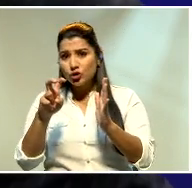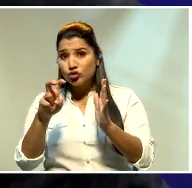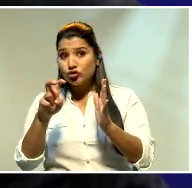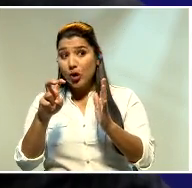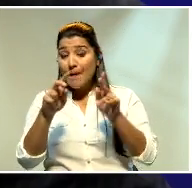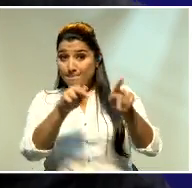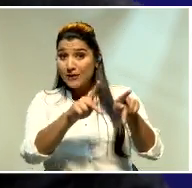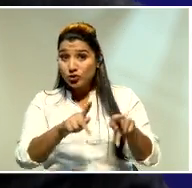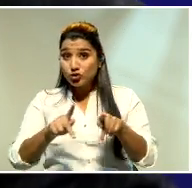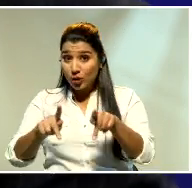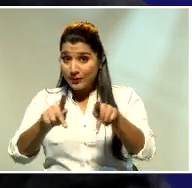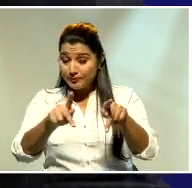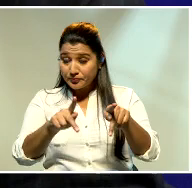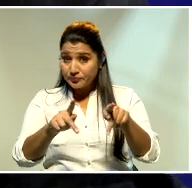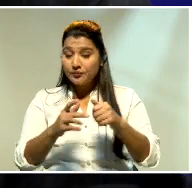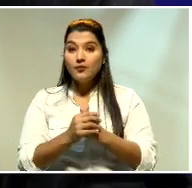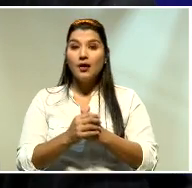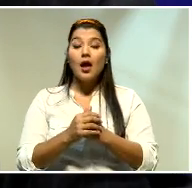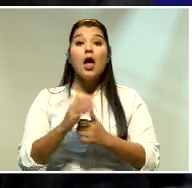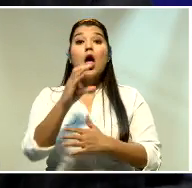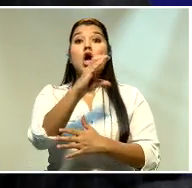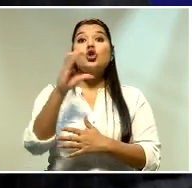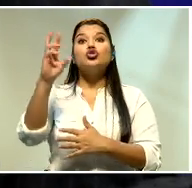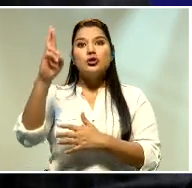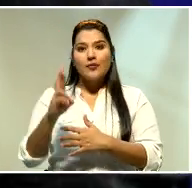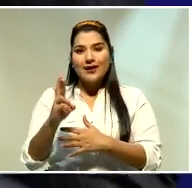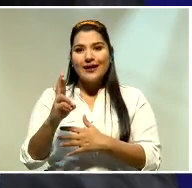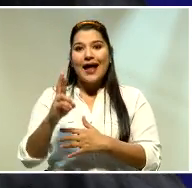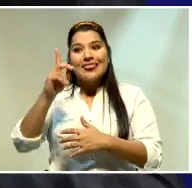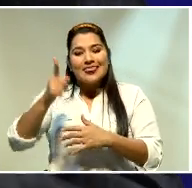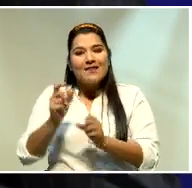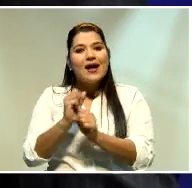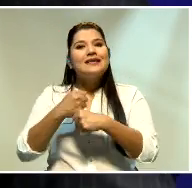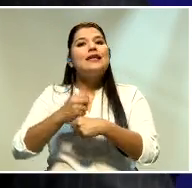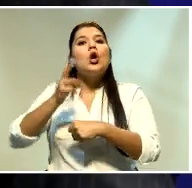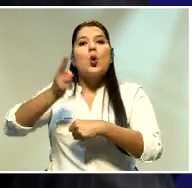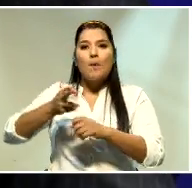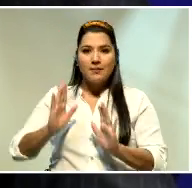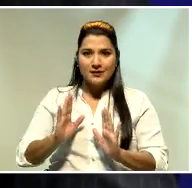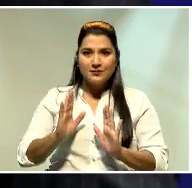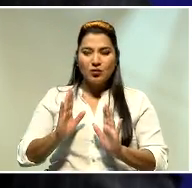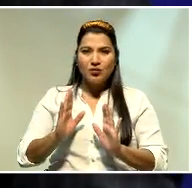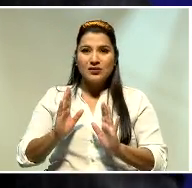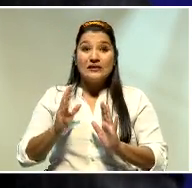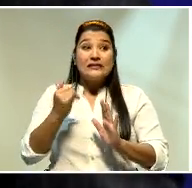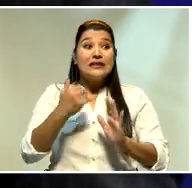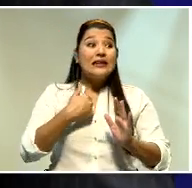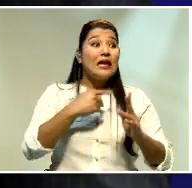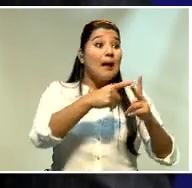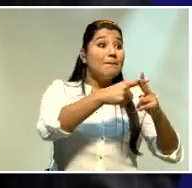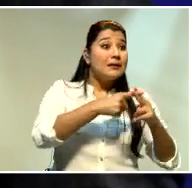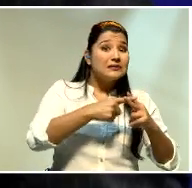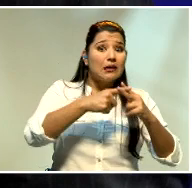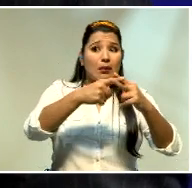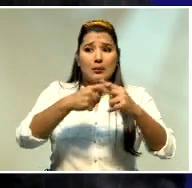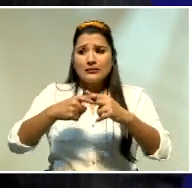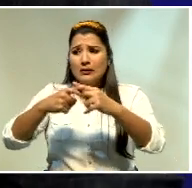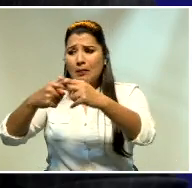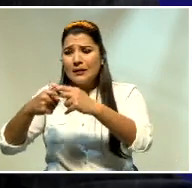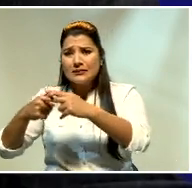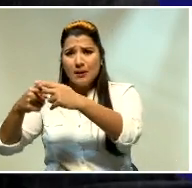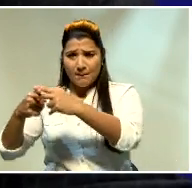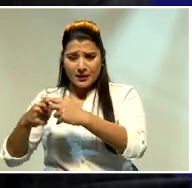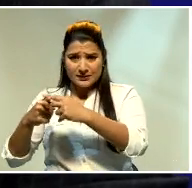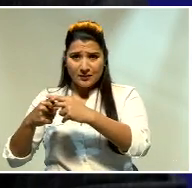Rica tiene que hacer parte de lo mismo, tiene que readecuar su deuda. Como ya tiene una situación más estable, tiene que readecuar la deuda